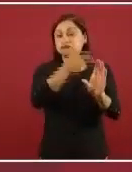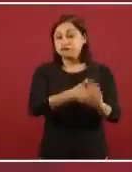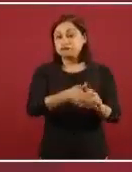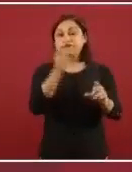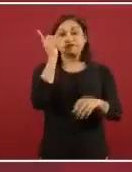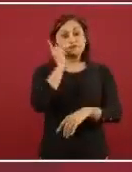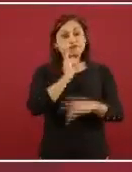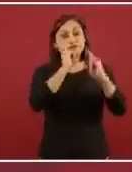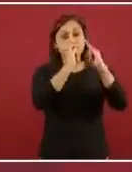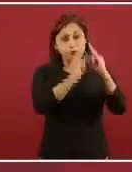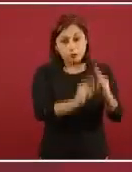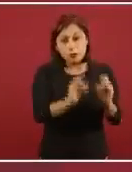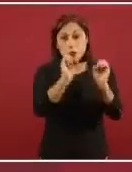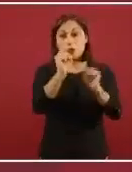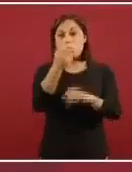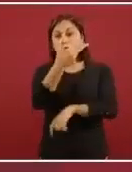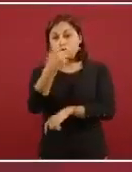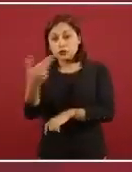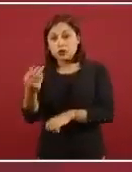presencia.